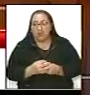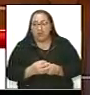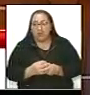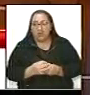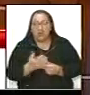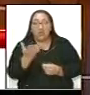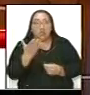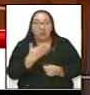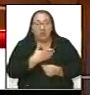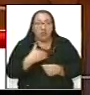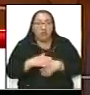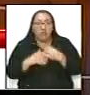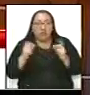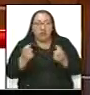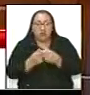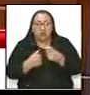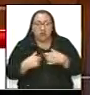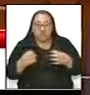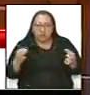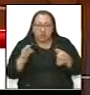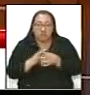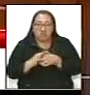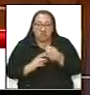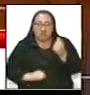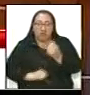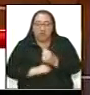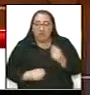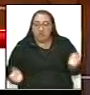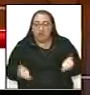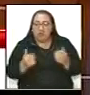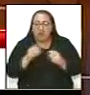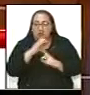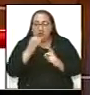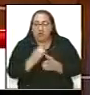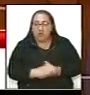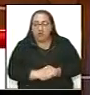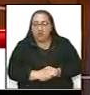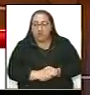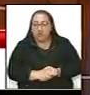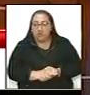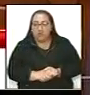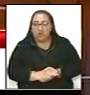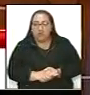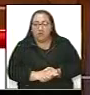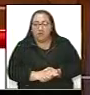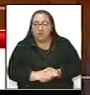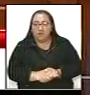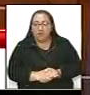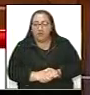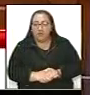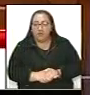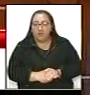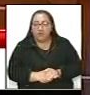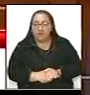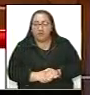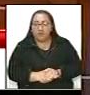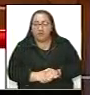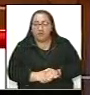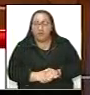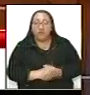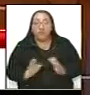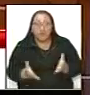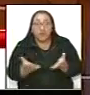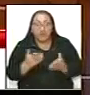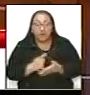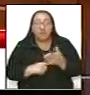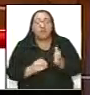presidente, a que todos los congresistas nos sumemos a la promoción de la cultura. Para que concluya, por favor. Termino. Exhorto